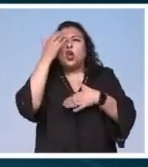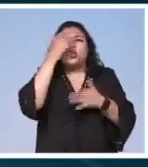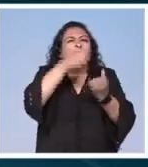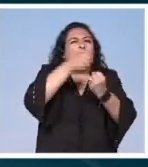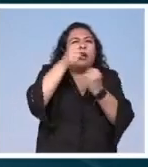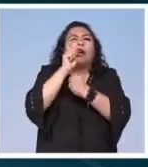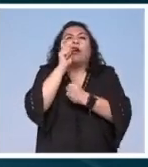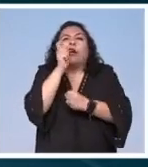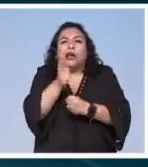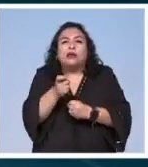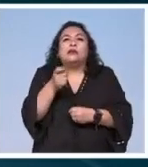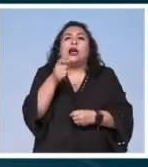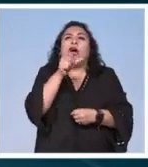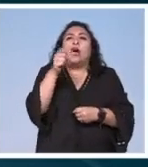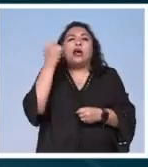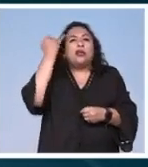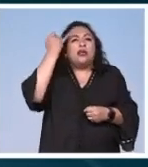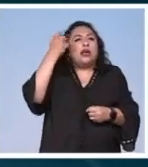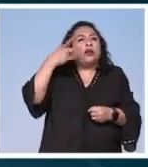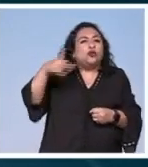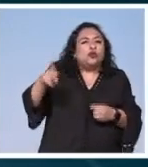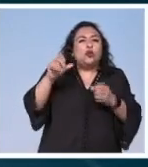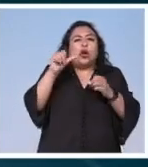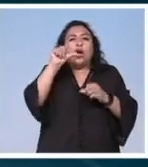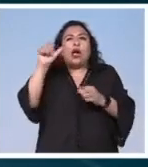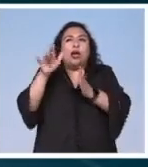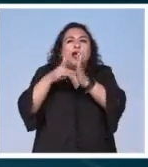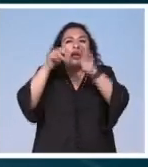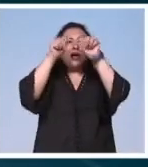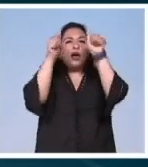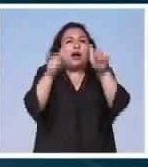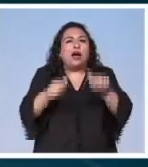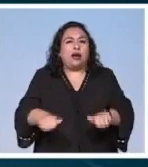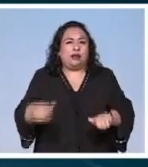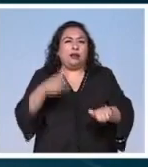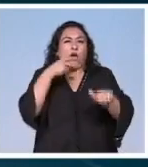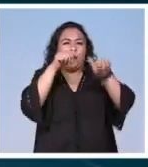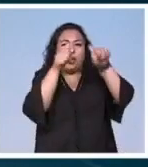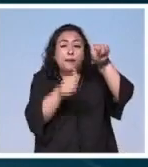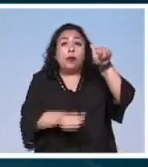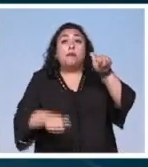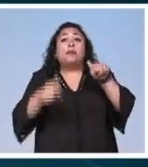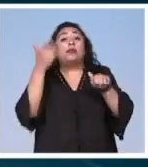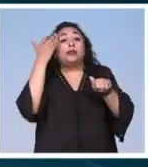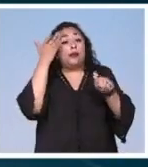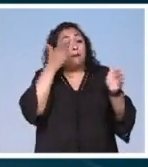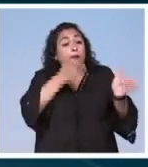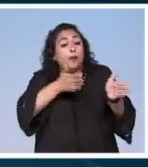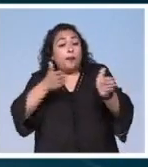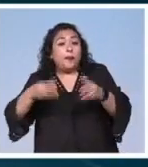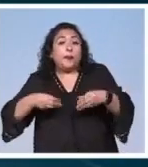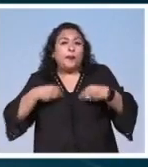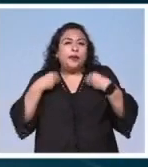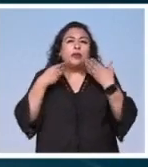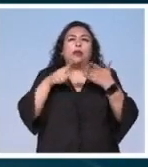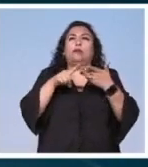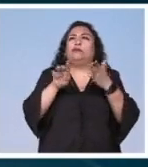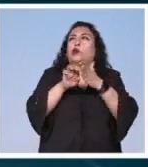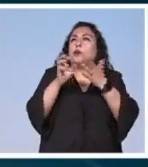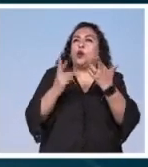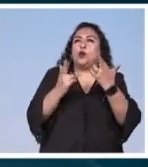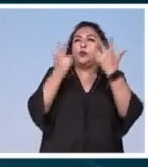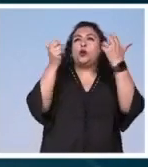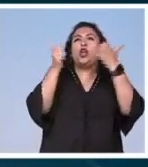cosas, los referentes ideológicos y artísticos del escultor, las etapas de su vida creativa como su ruptura con